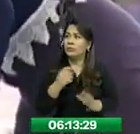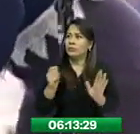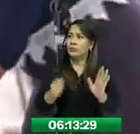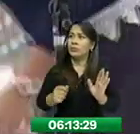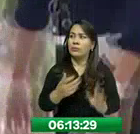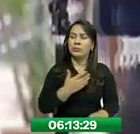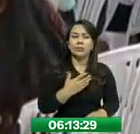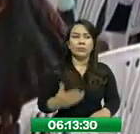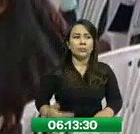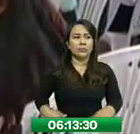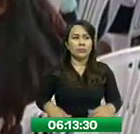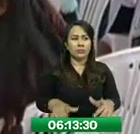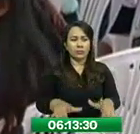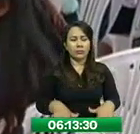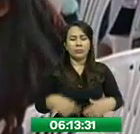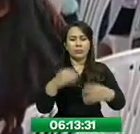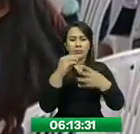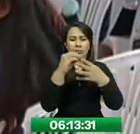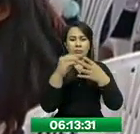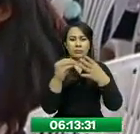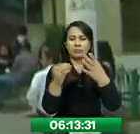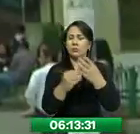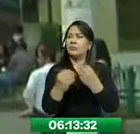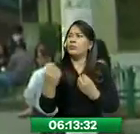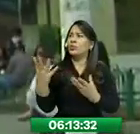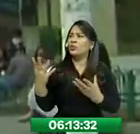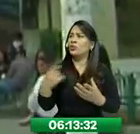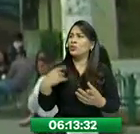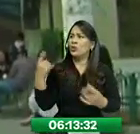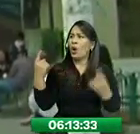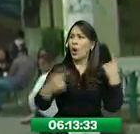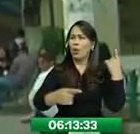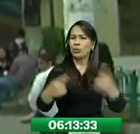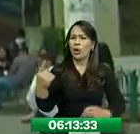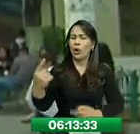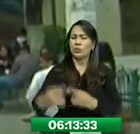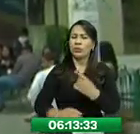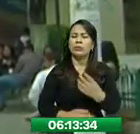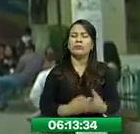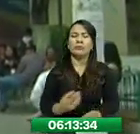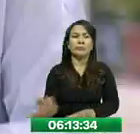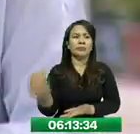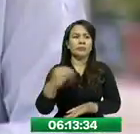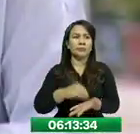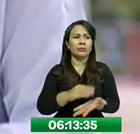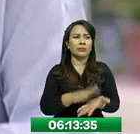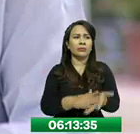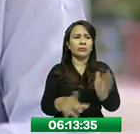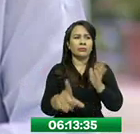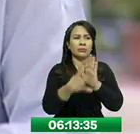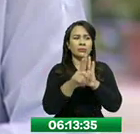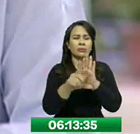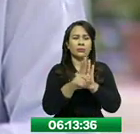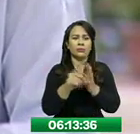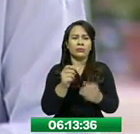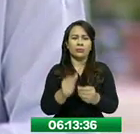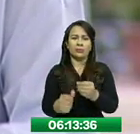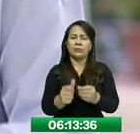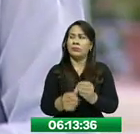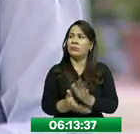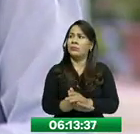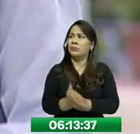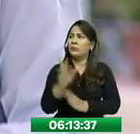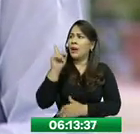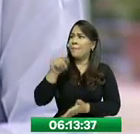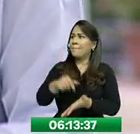Lenín Moreno y la CNESID, eran los excesivos condicionamientos establecidos en el Código Orgánico Administrativo. Son